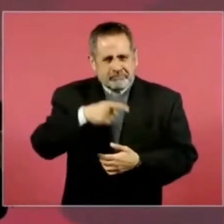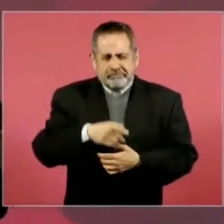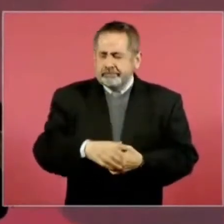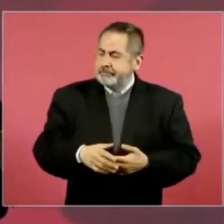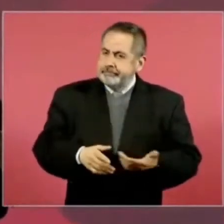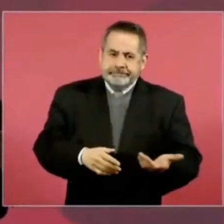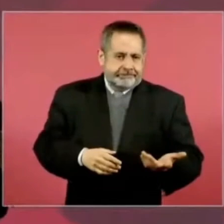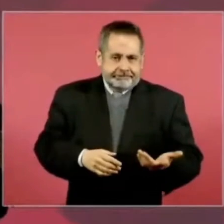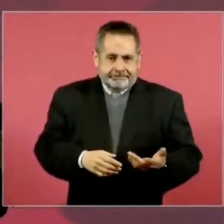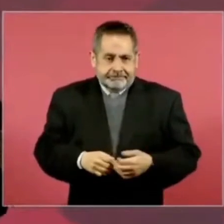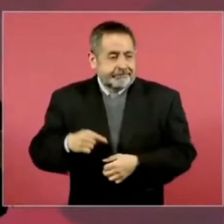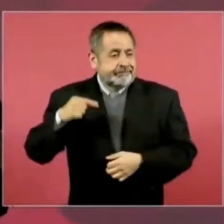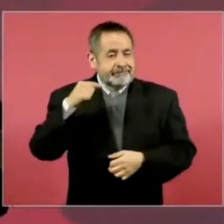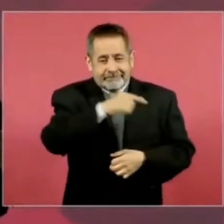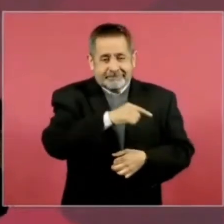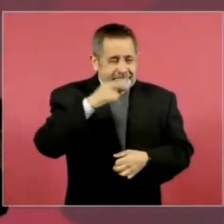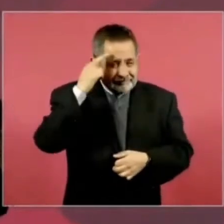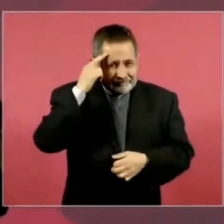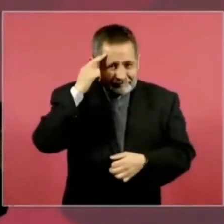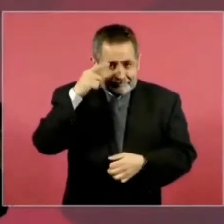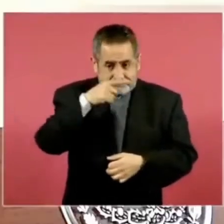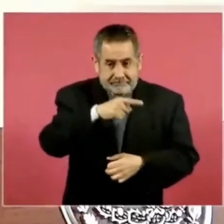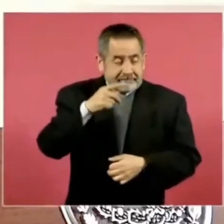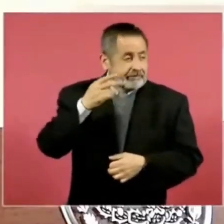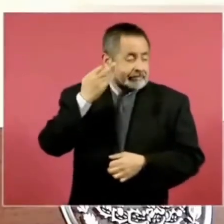gobierno que más endeudó al país.